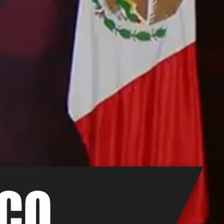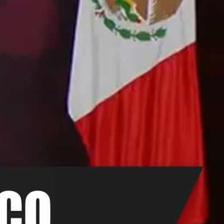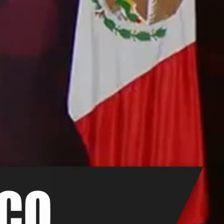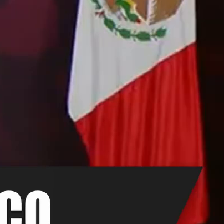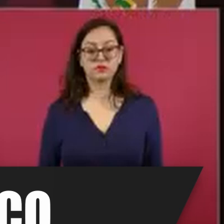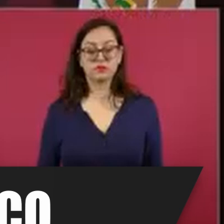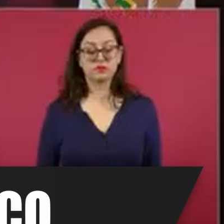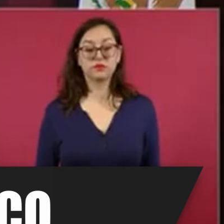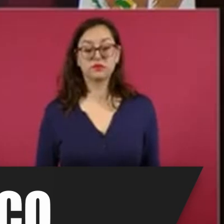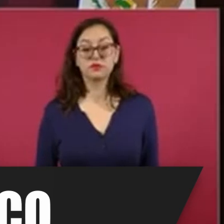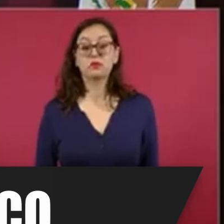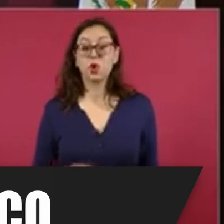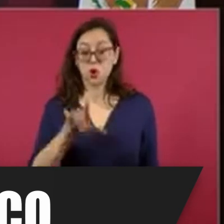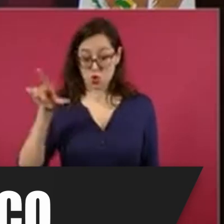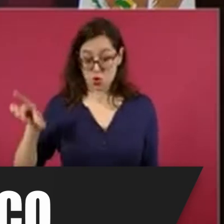reservas